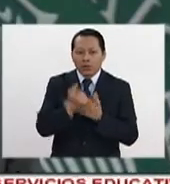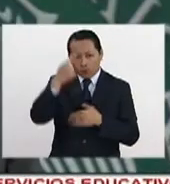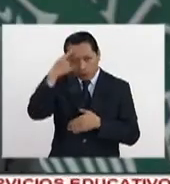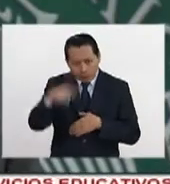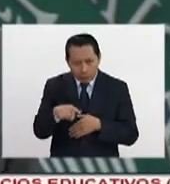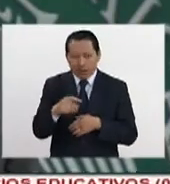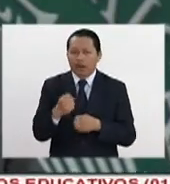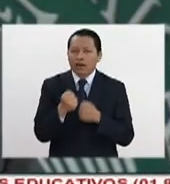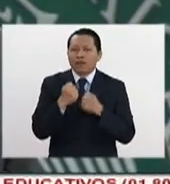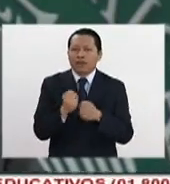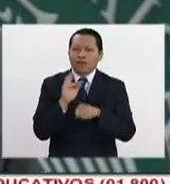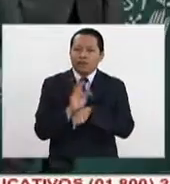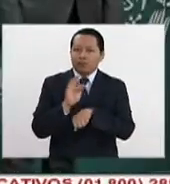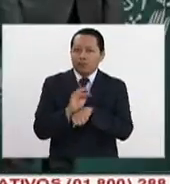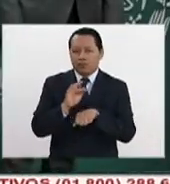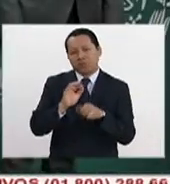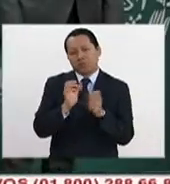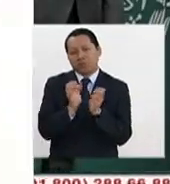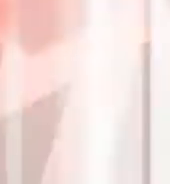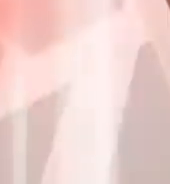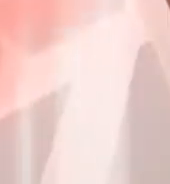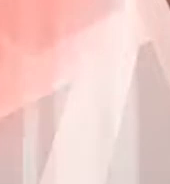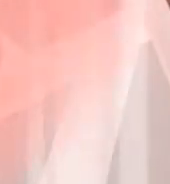fortalecimiento del Seguro Social.